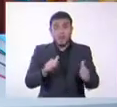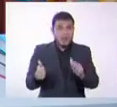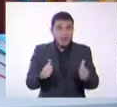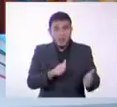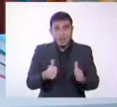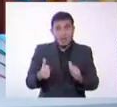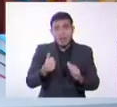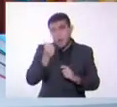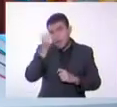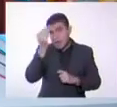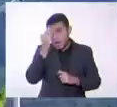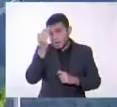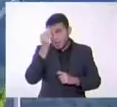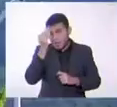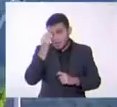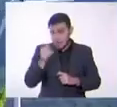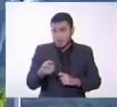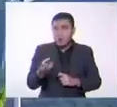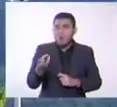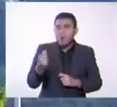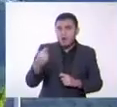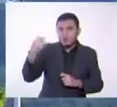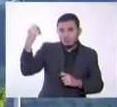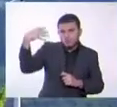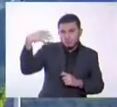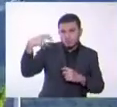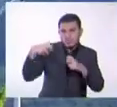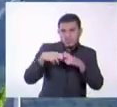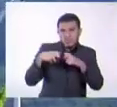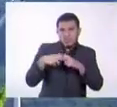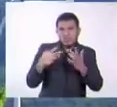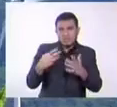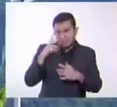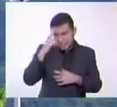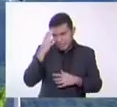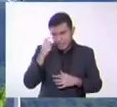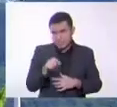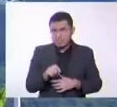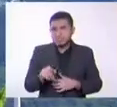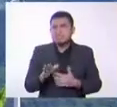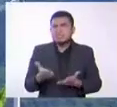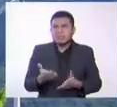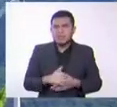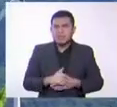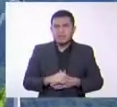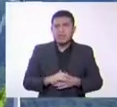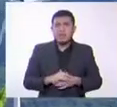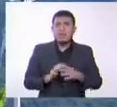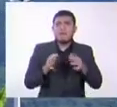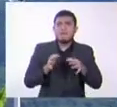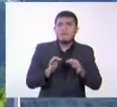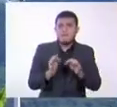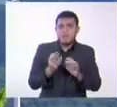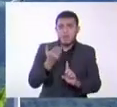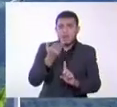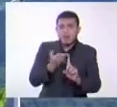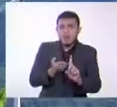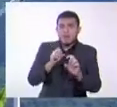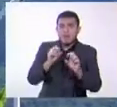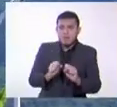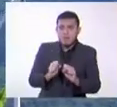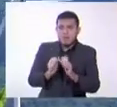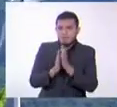conocer las tasas de productividad energética. ¿Qué significa esto? ¿De qué manera el ser humano puede